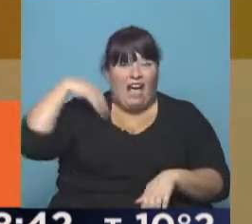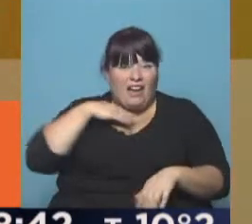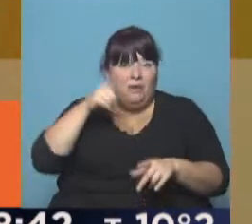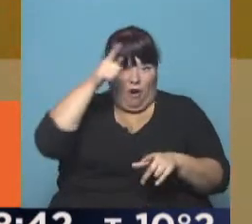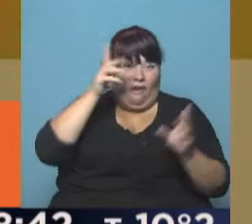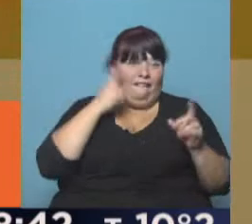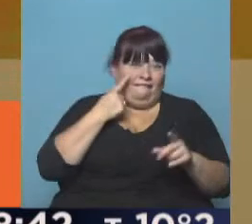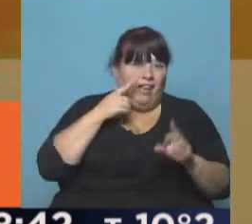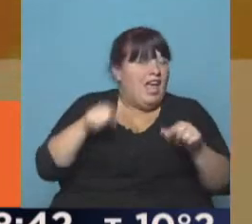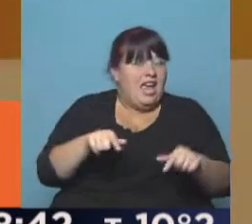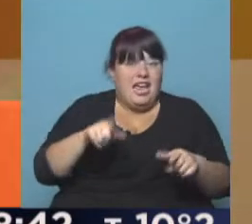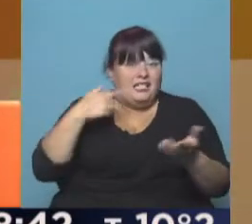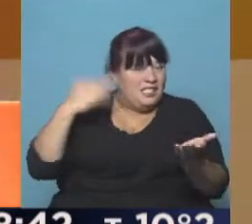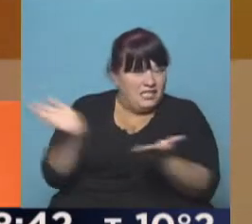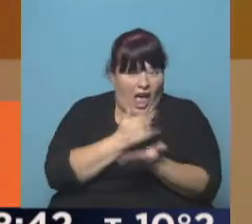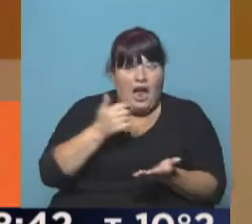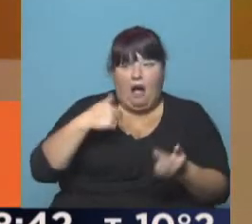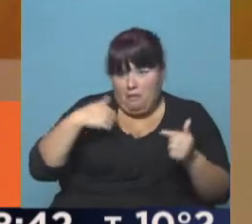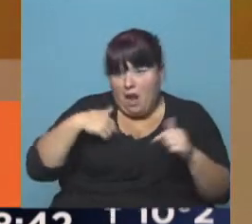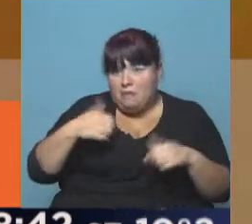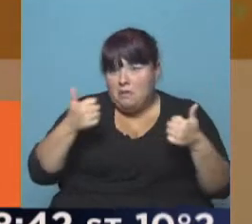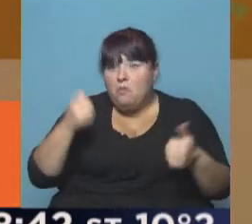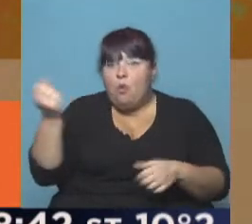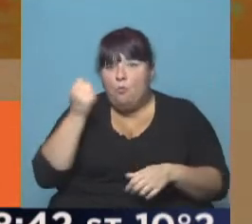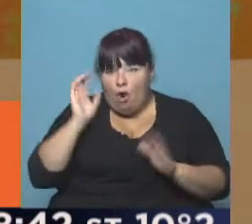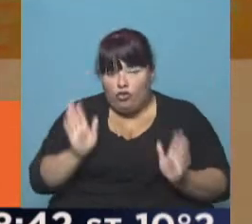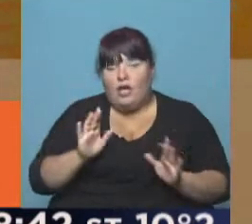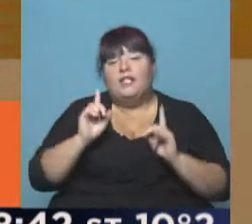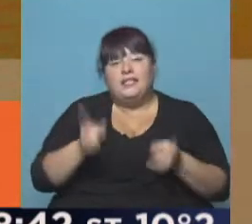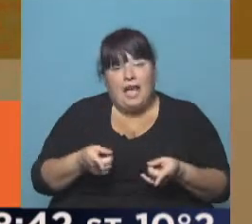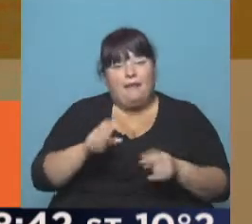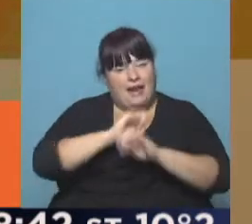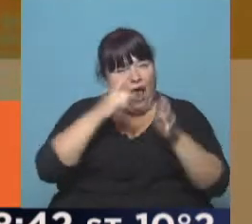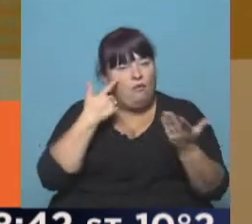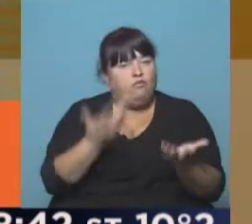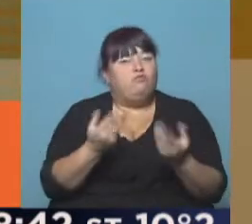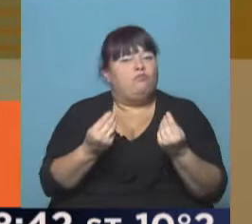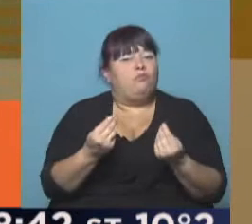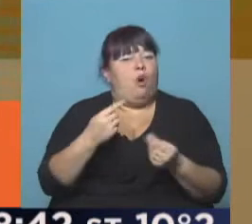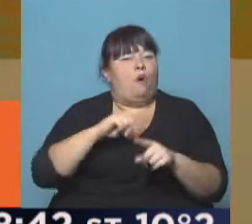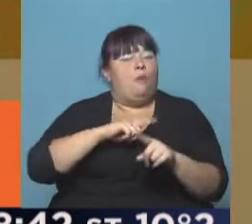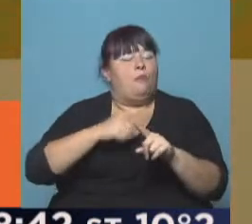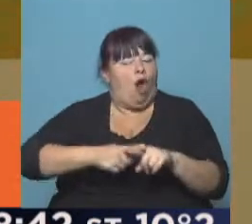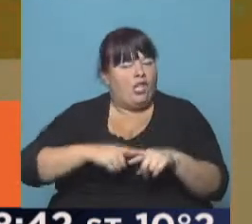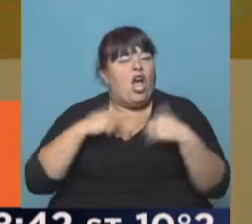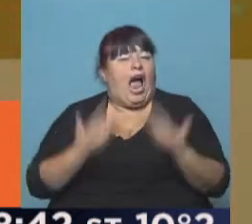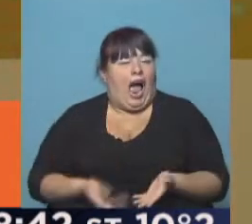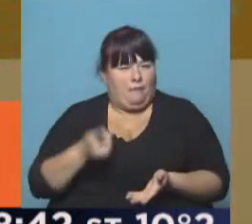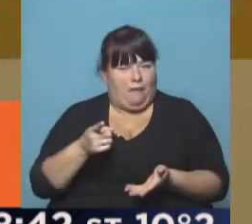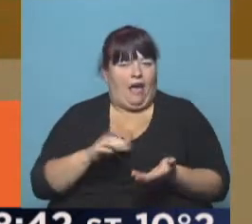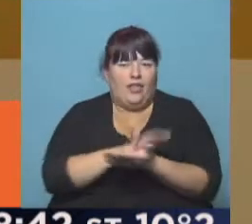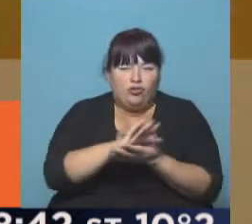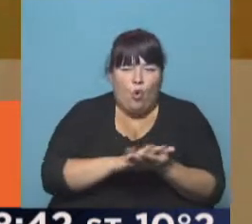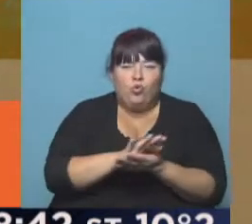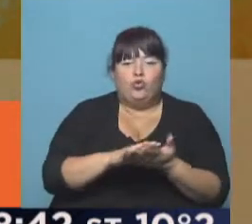policía por lo tanto esa medida a mí me parece que ha sido ejemplar y por lo tanto la clara muestra de que el poder político está dispuesto a abordar